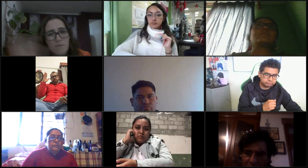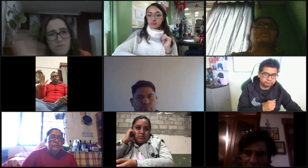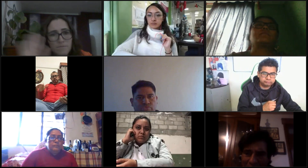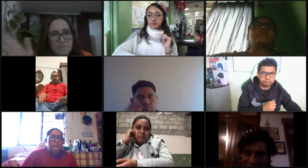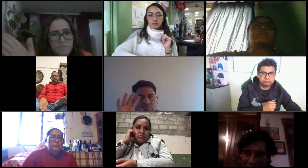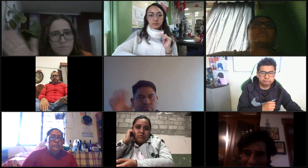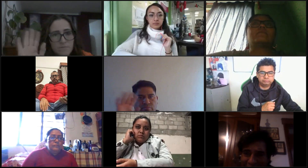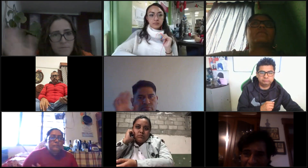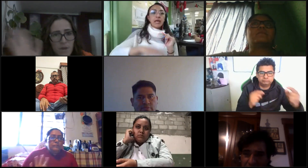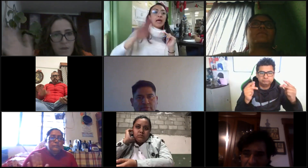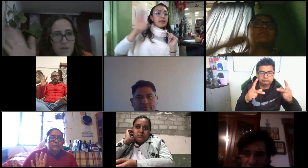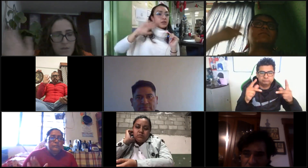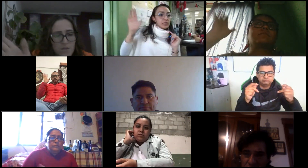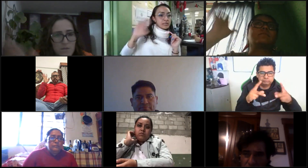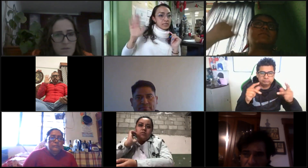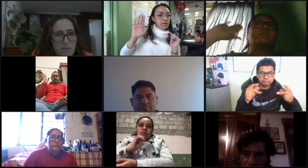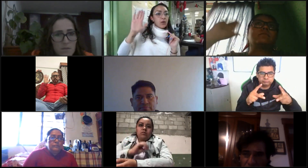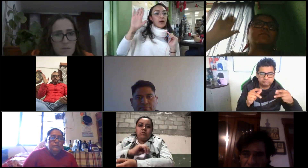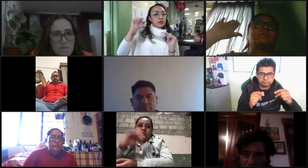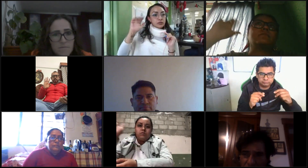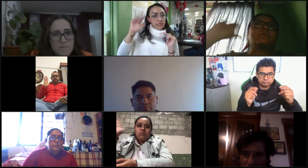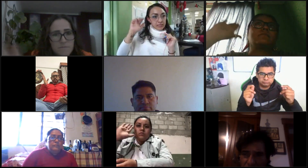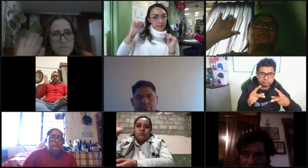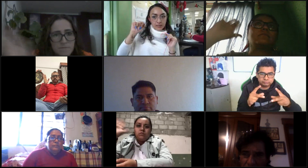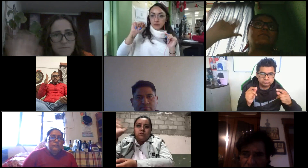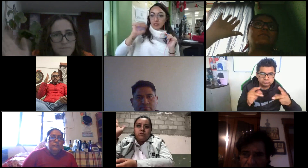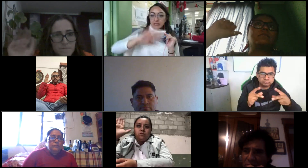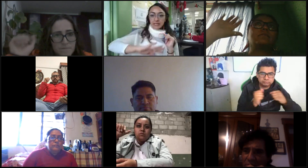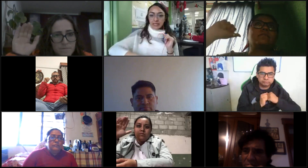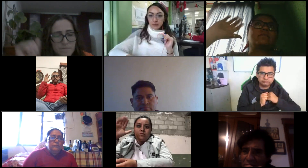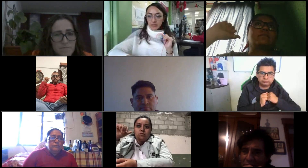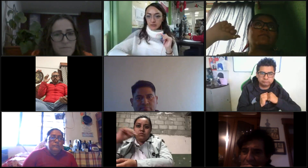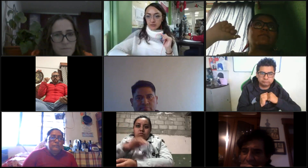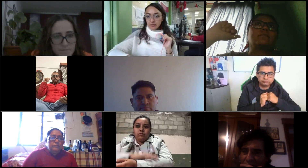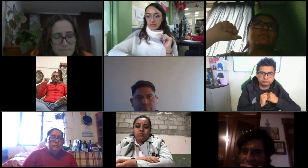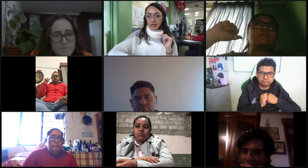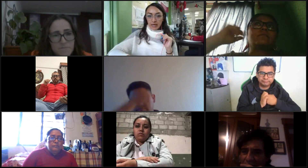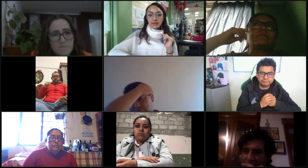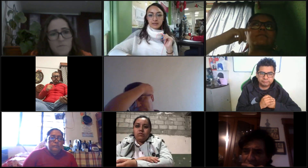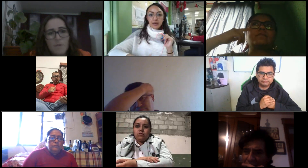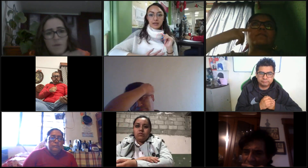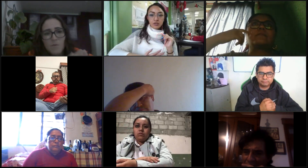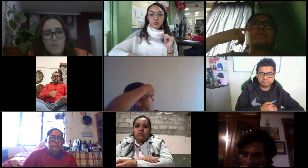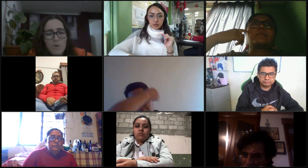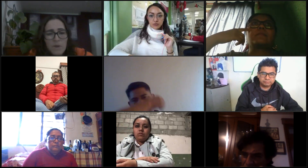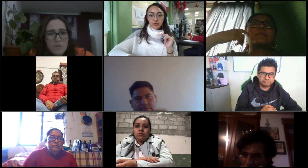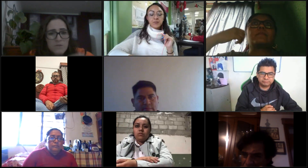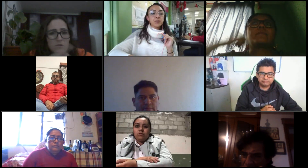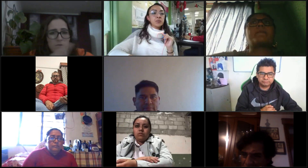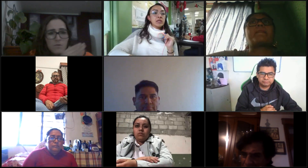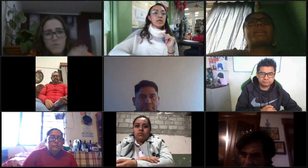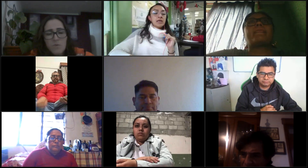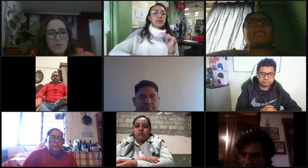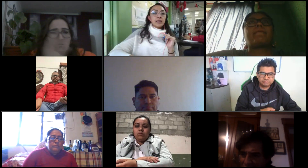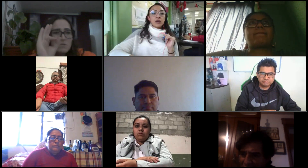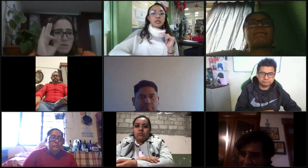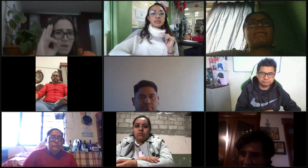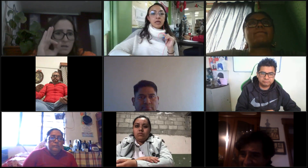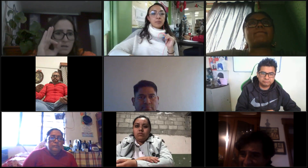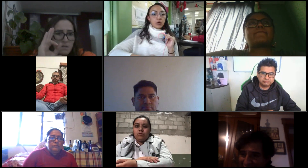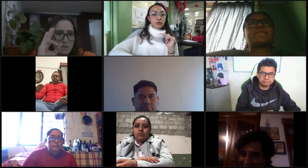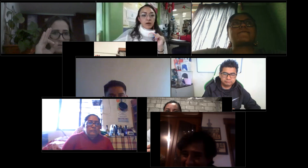igualito. Adiós así o adiós así, cualquiera es bueno. Ajá. Adiós o adiós.